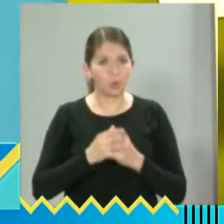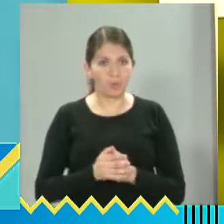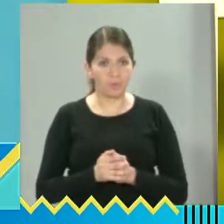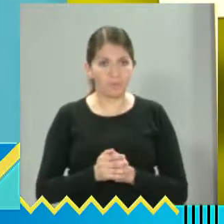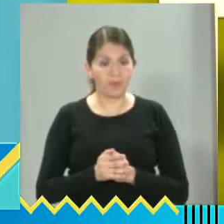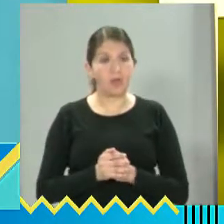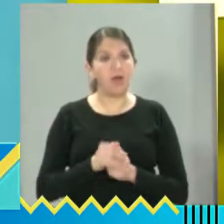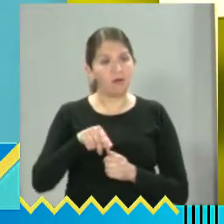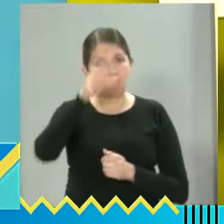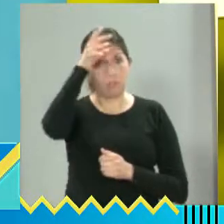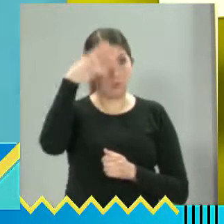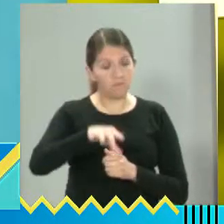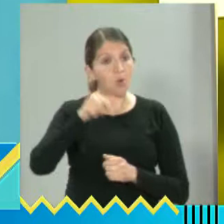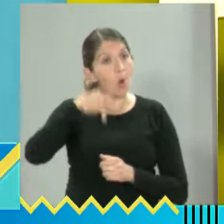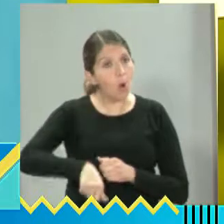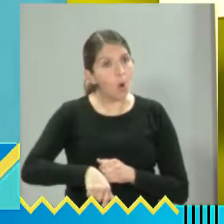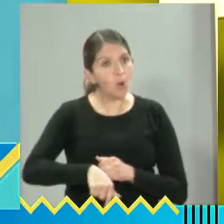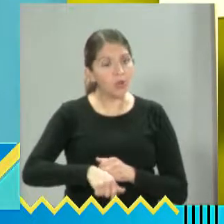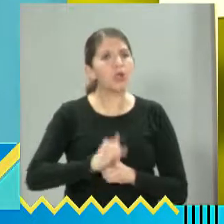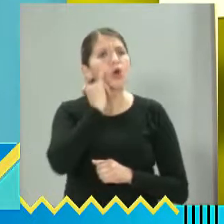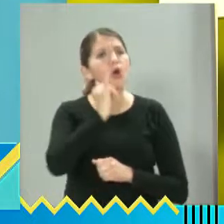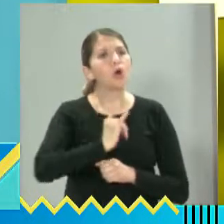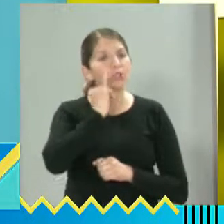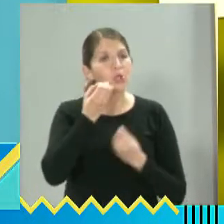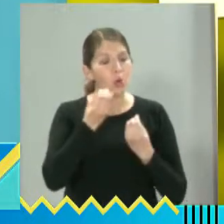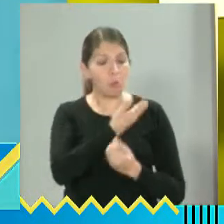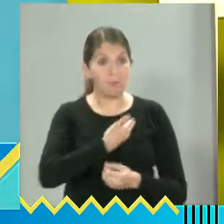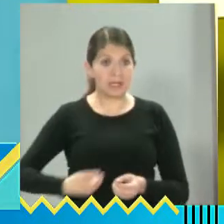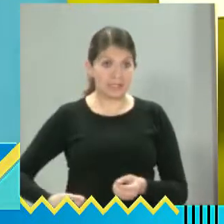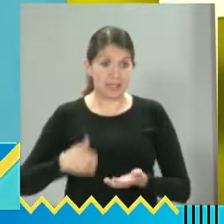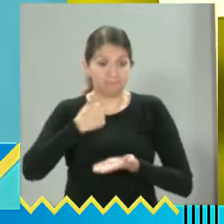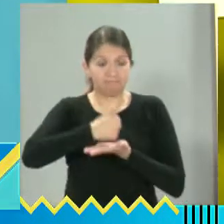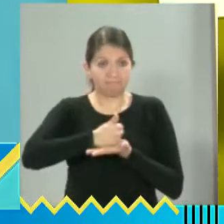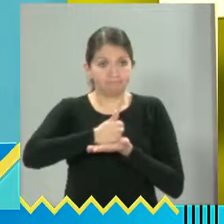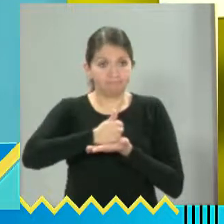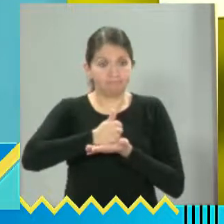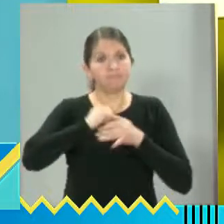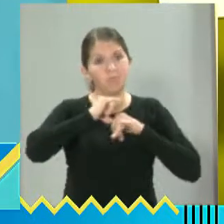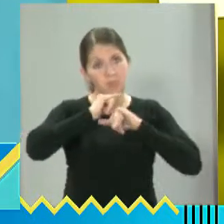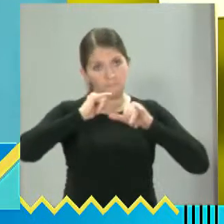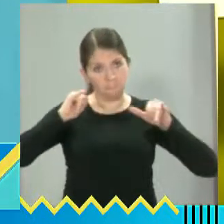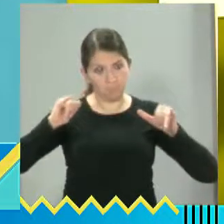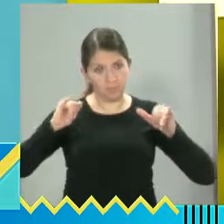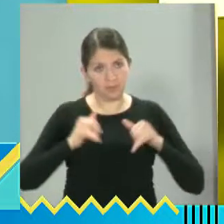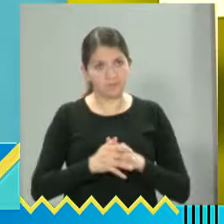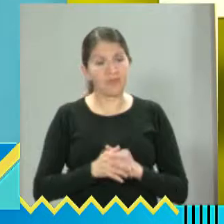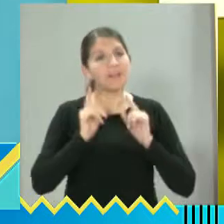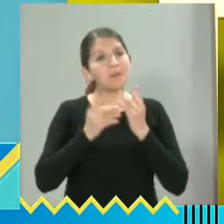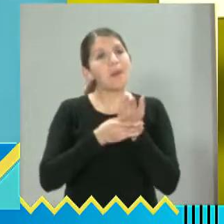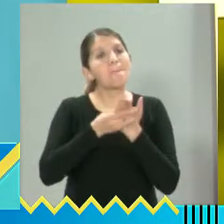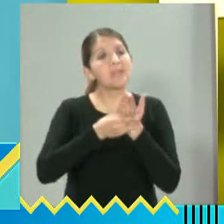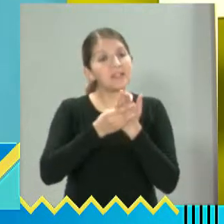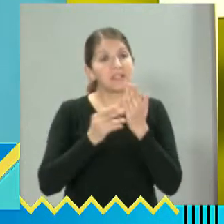esas medidas se dieron a conocer hoy, como lo veíamos, a través de un anuncio que hizo el presidente Mauricio Macri, también el ministro de